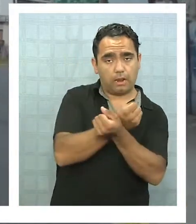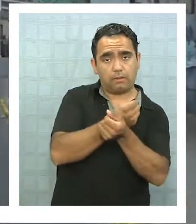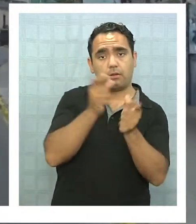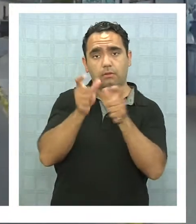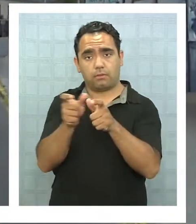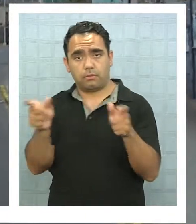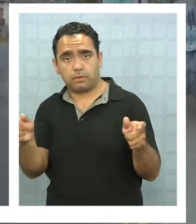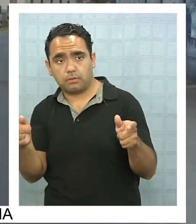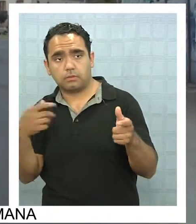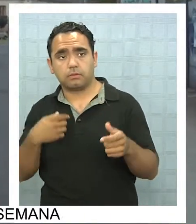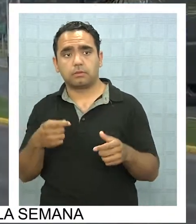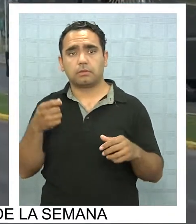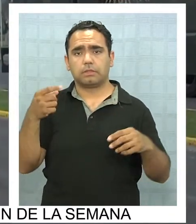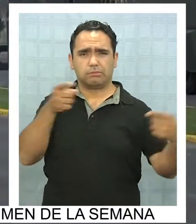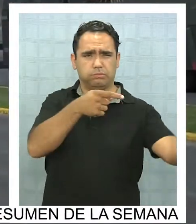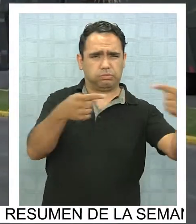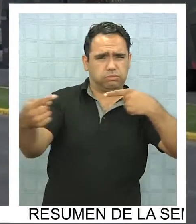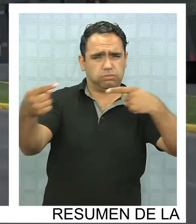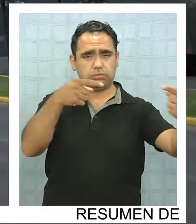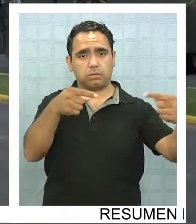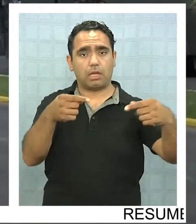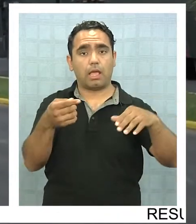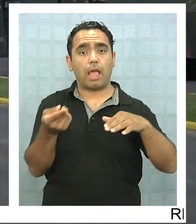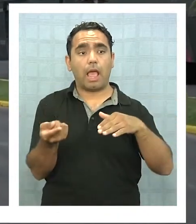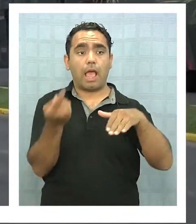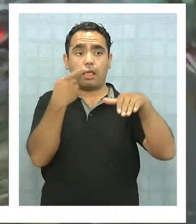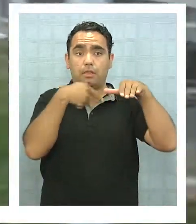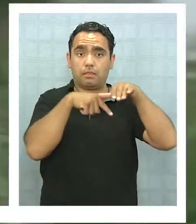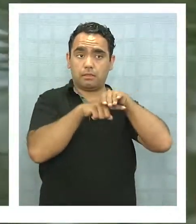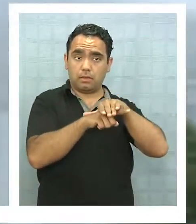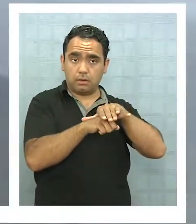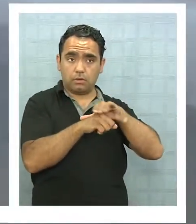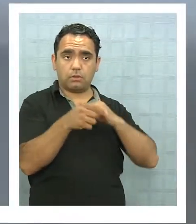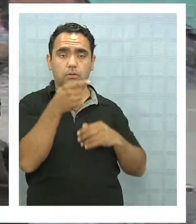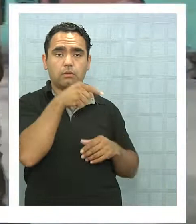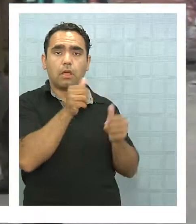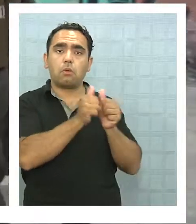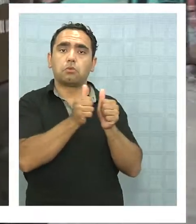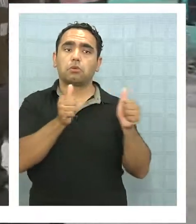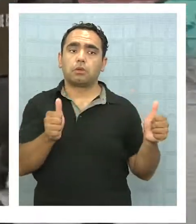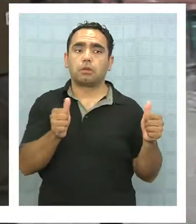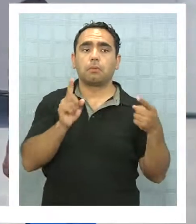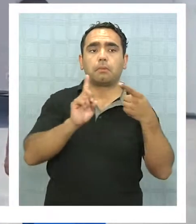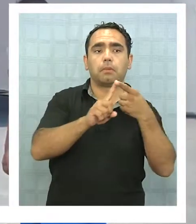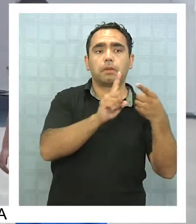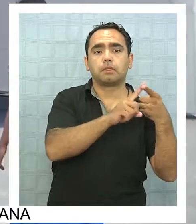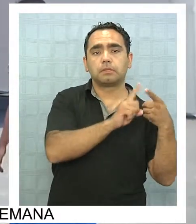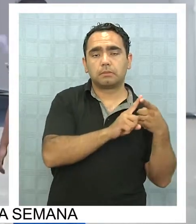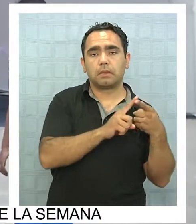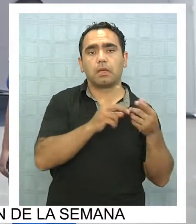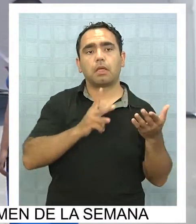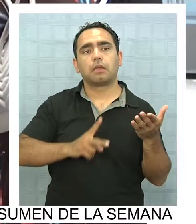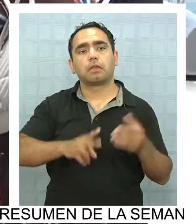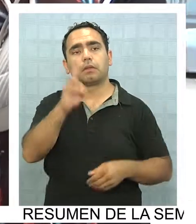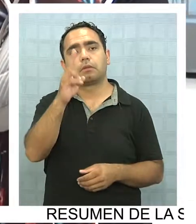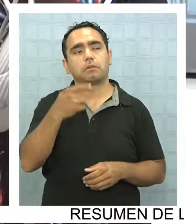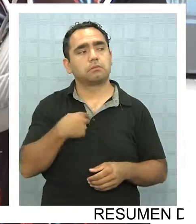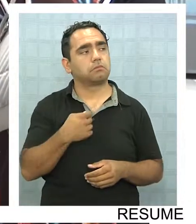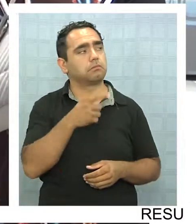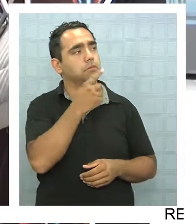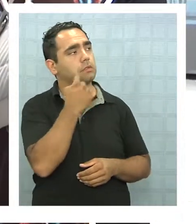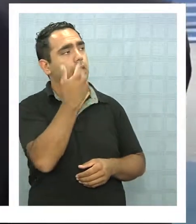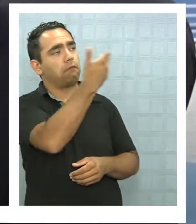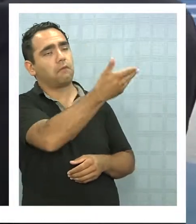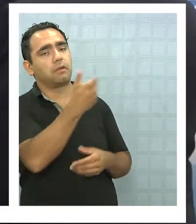se enfrentaban con piedras, guanaco y bombas lacrimógenas, al interior del puerto las autoridades participaban de la inauguración, restando la